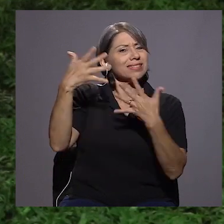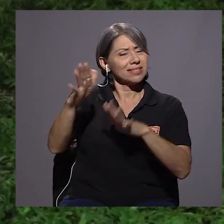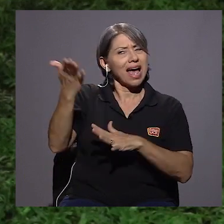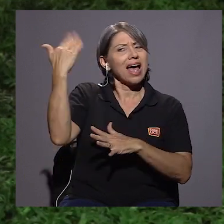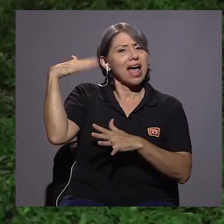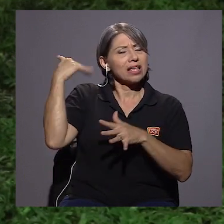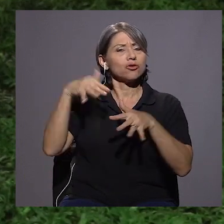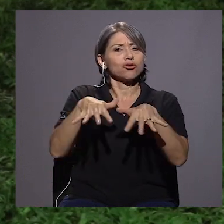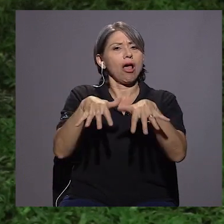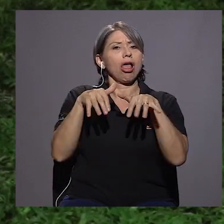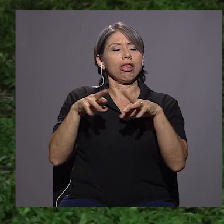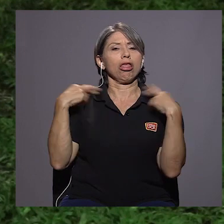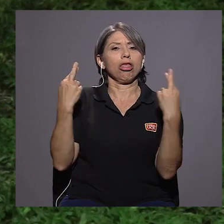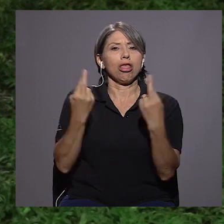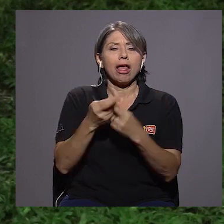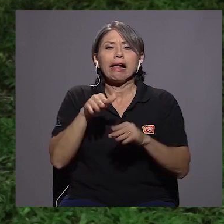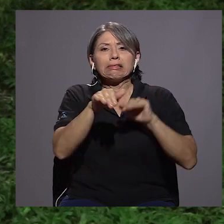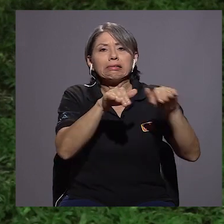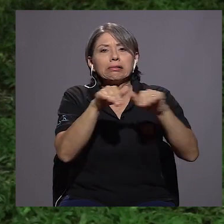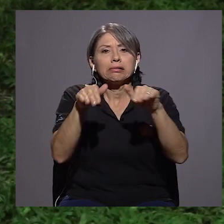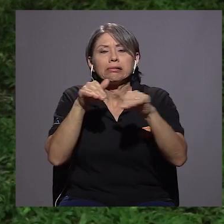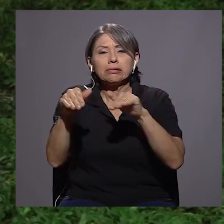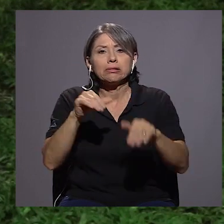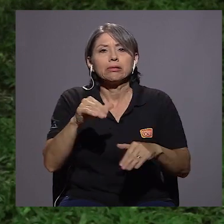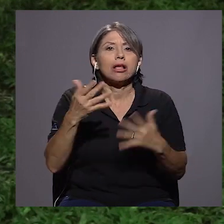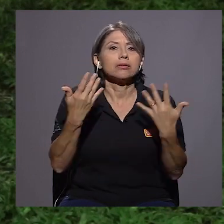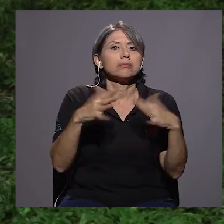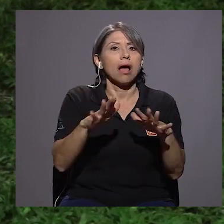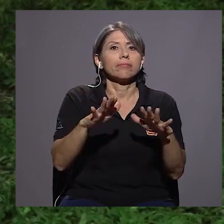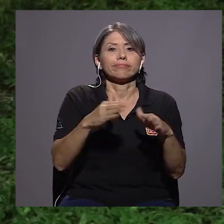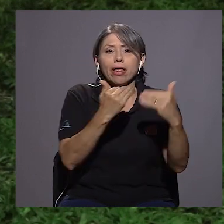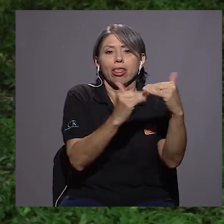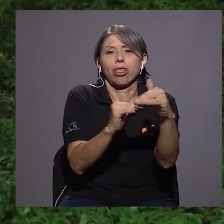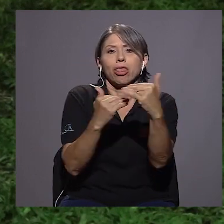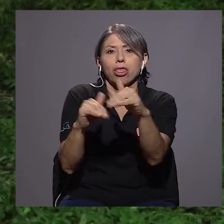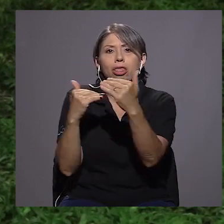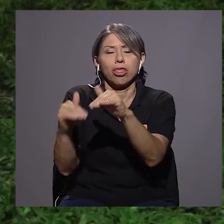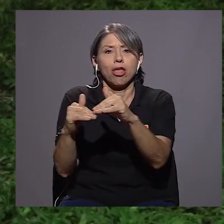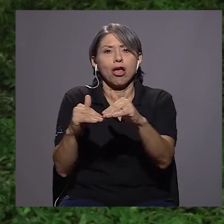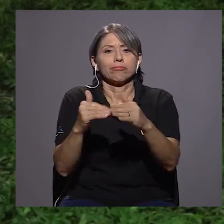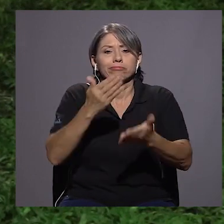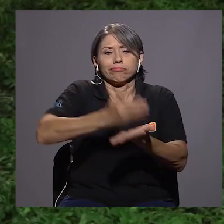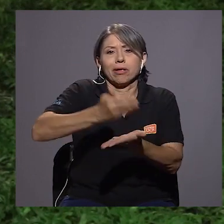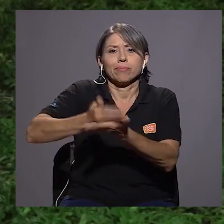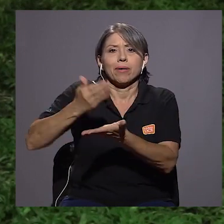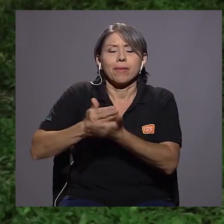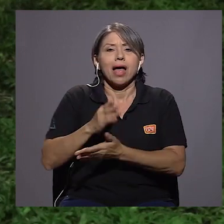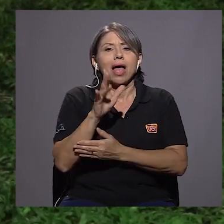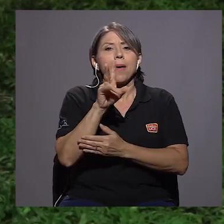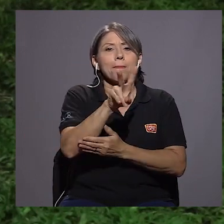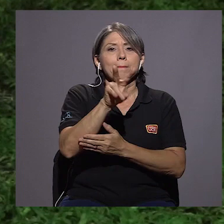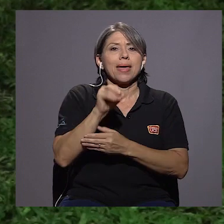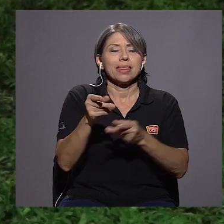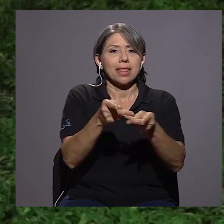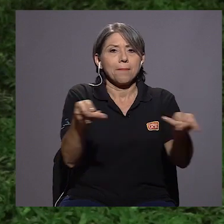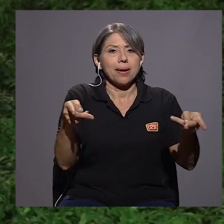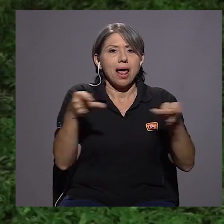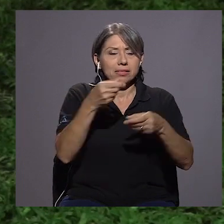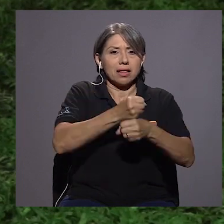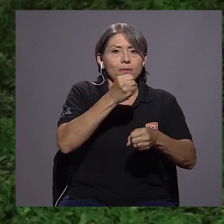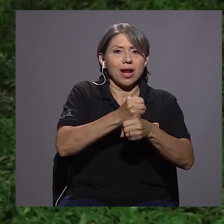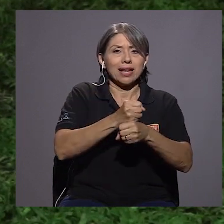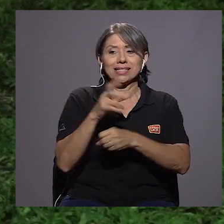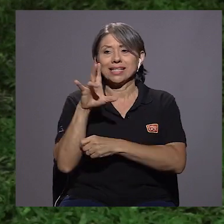venían en un proceso asambleario denunciando el recorte de 20 plazas laborales y 7 plazas y